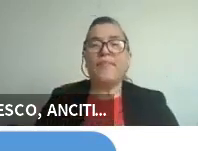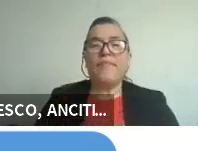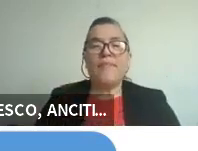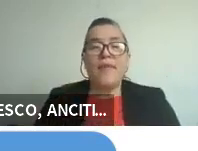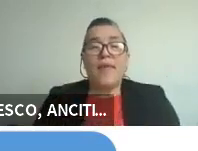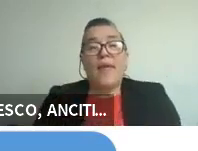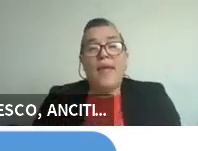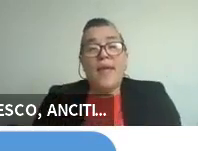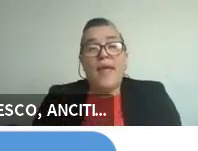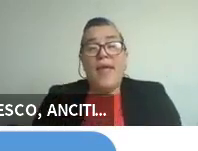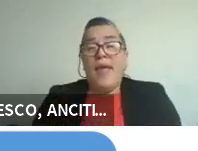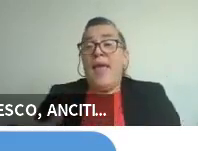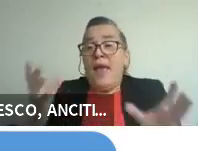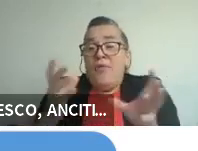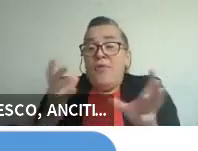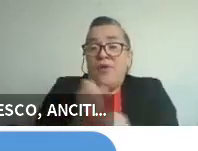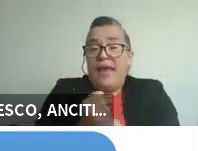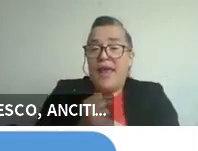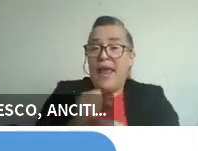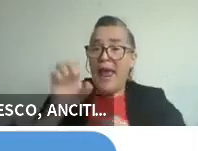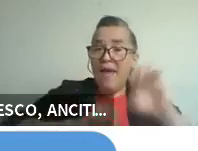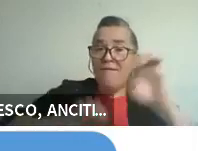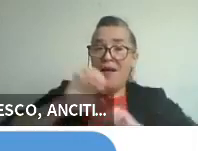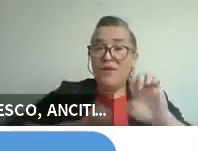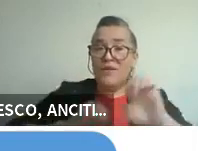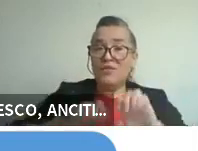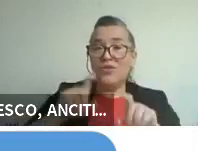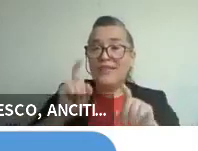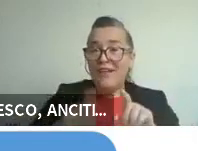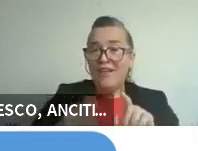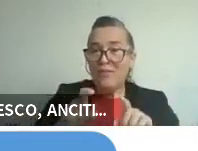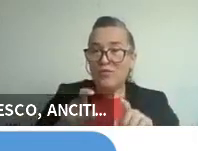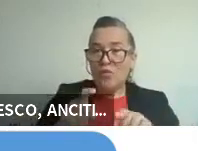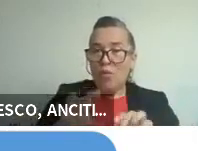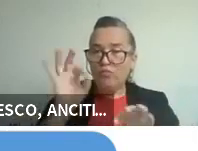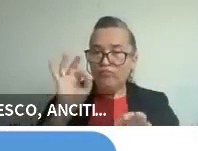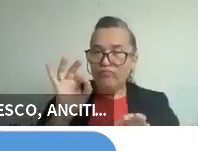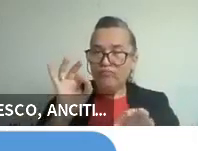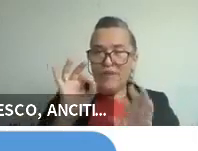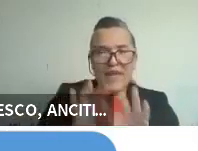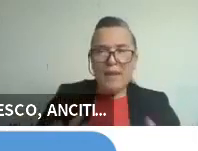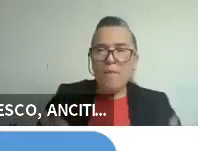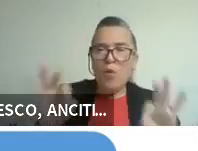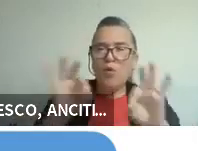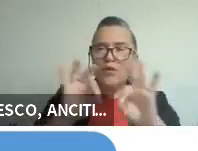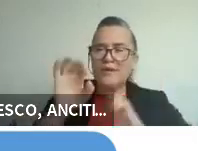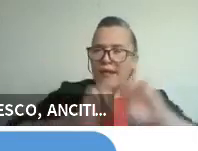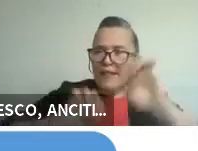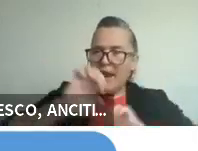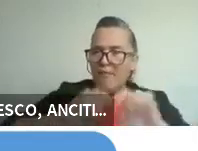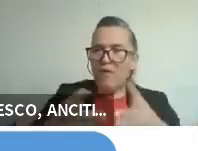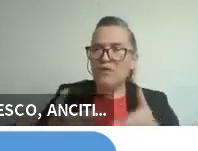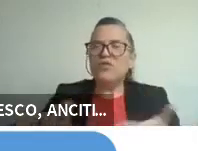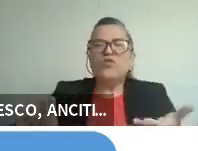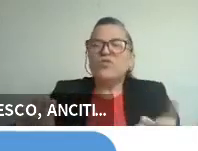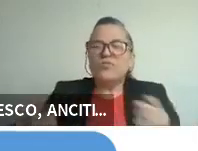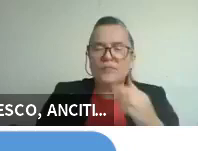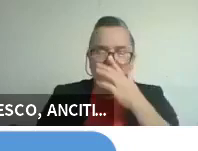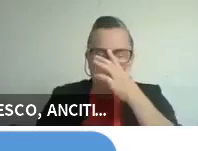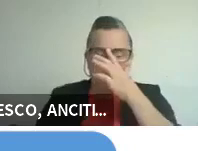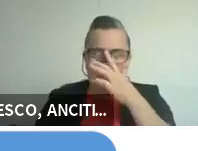en resumidas cuentas debemos distinguir la paja del grano es decir qué es lo importante de la evaluación que e